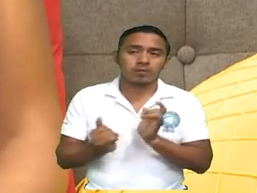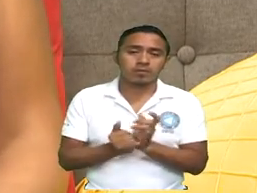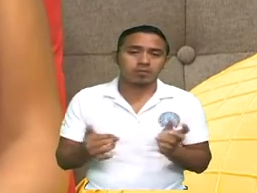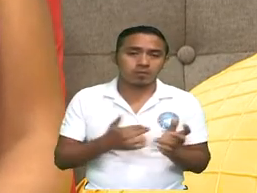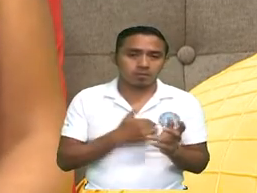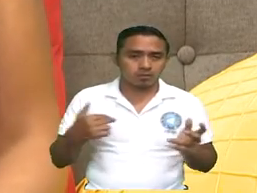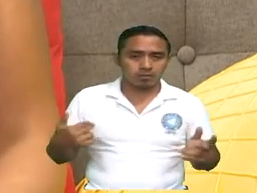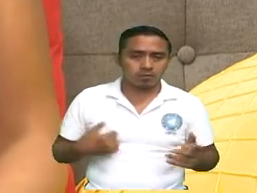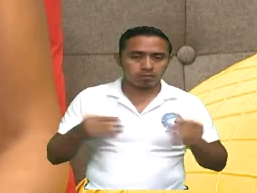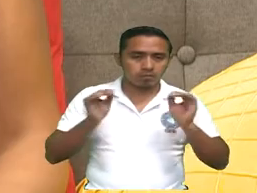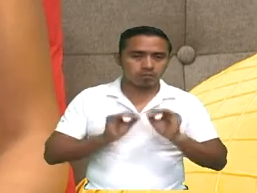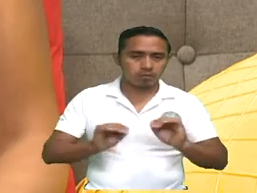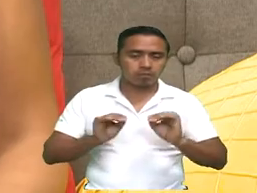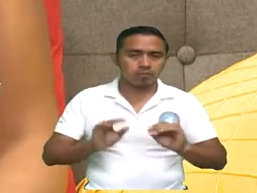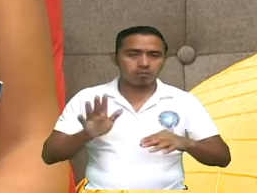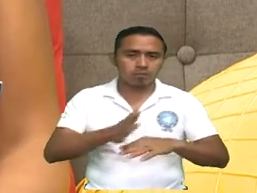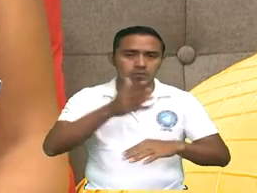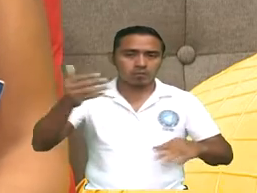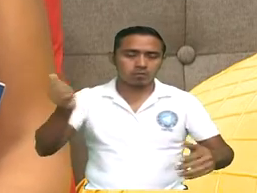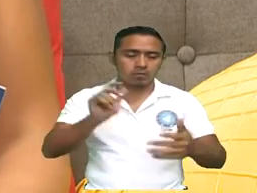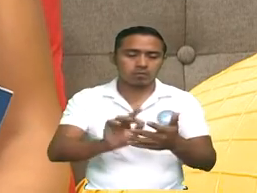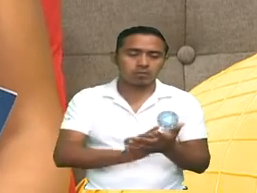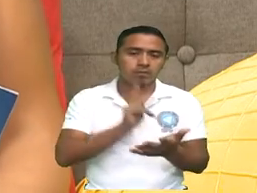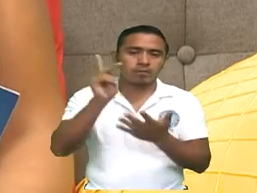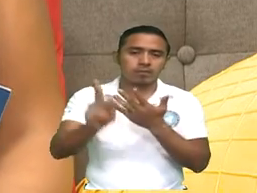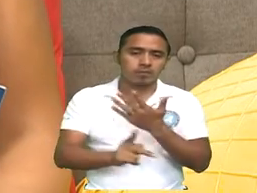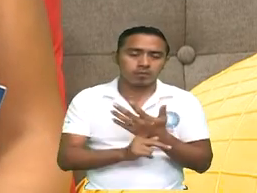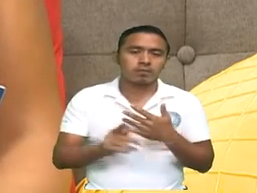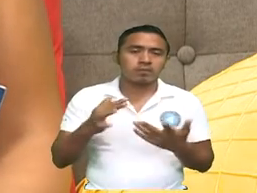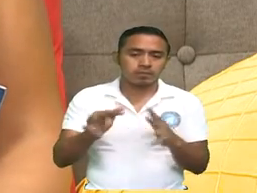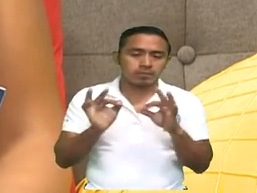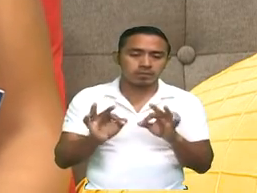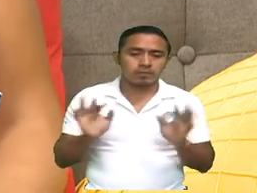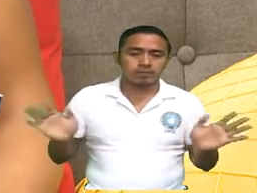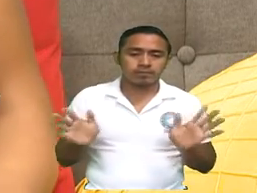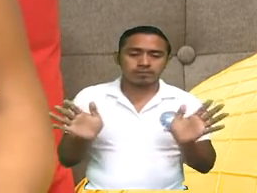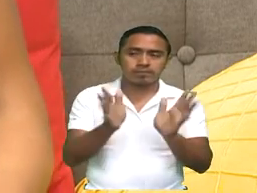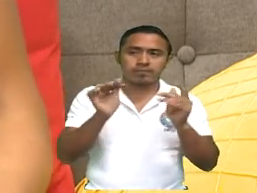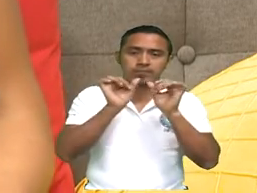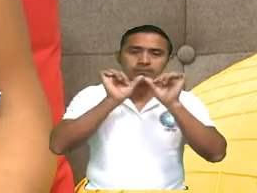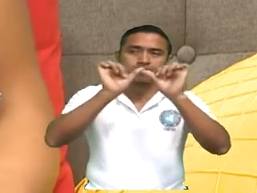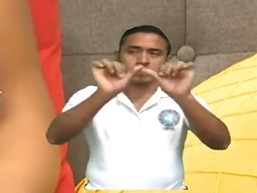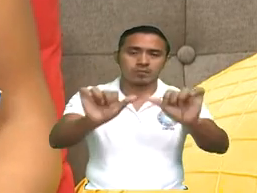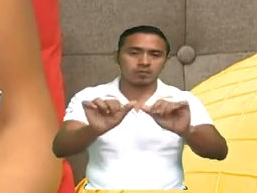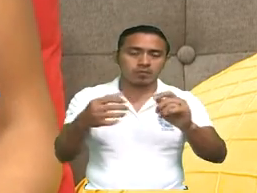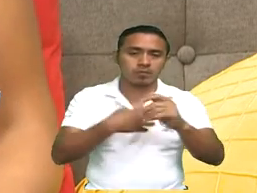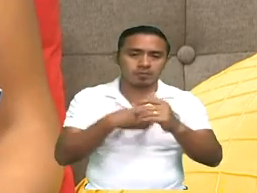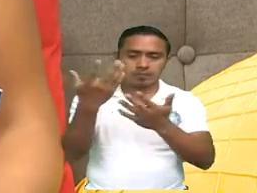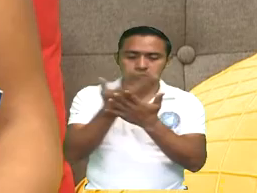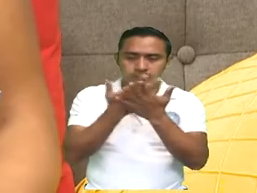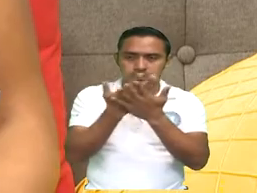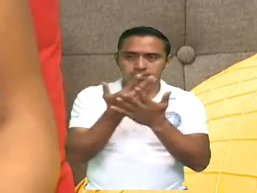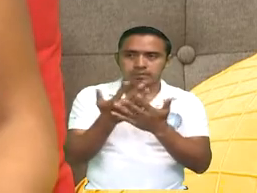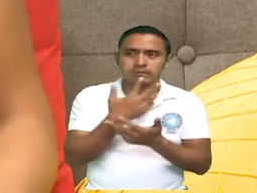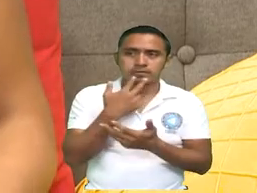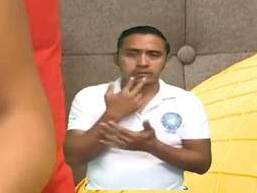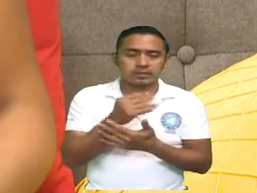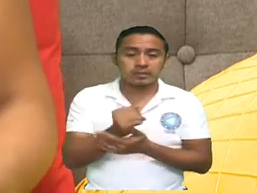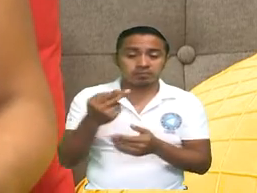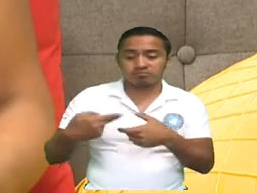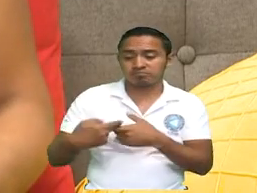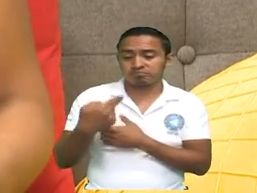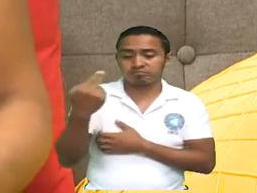han formado programas que estimulen al estudiante para continuar sus estudios, para que no se